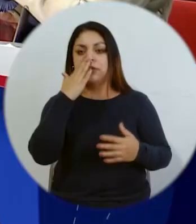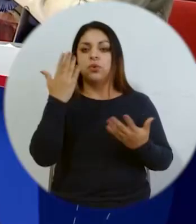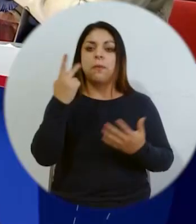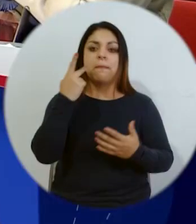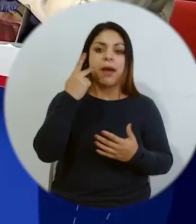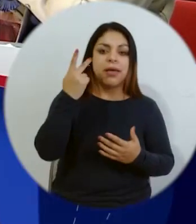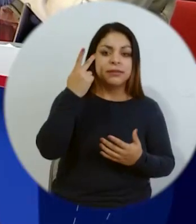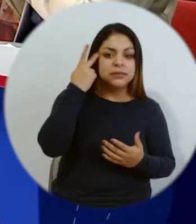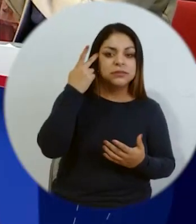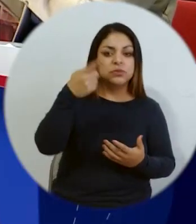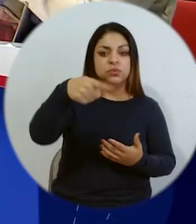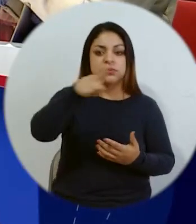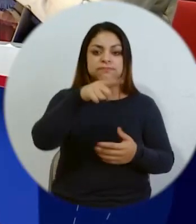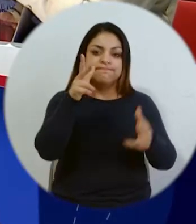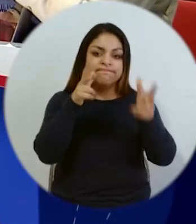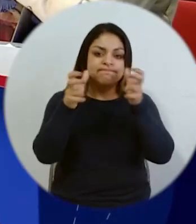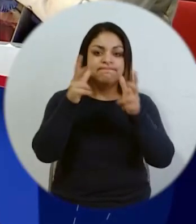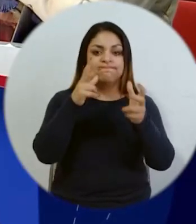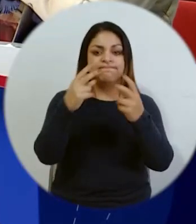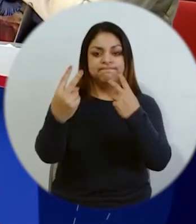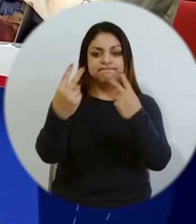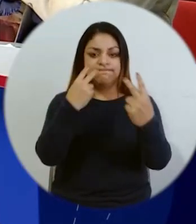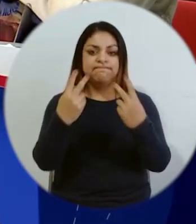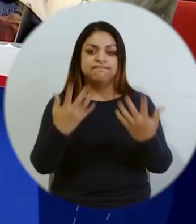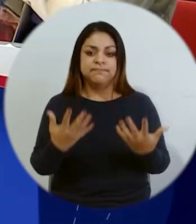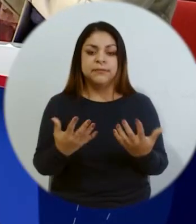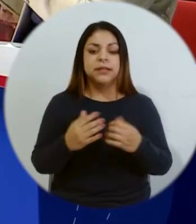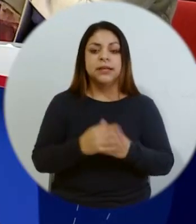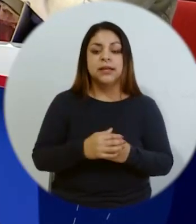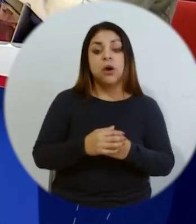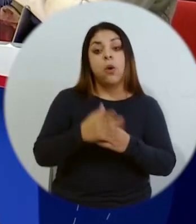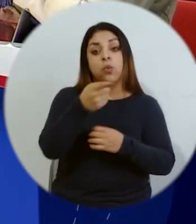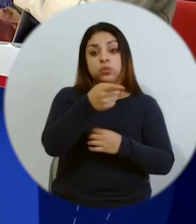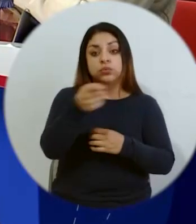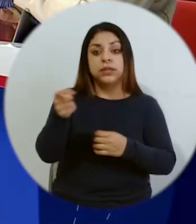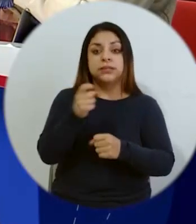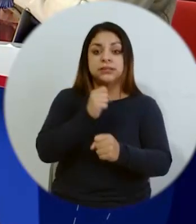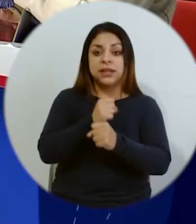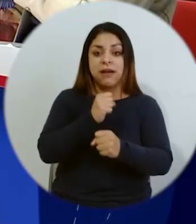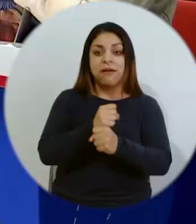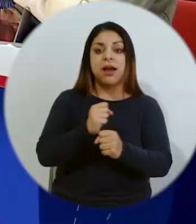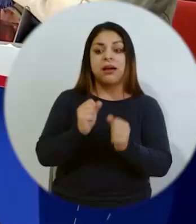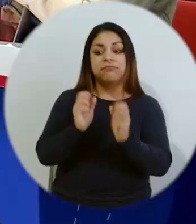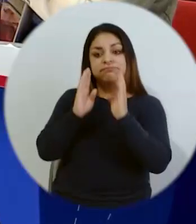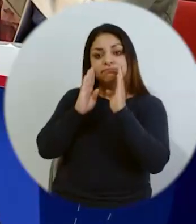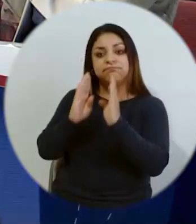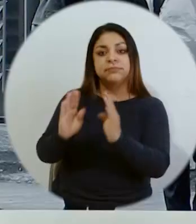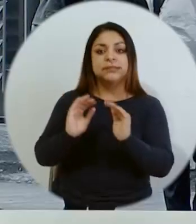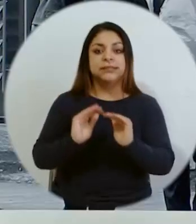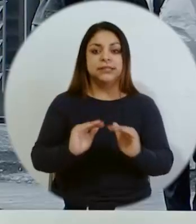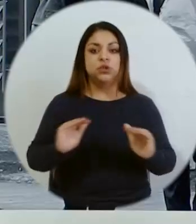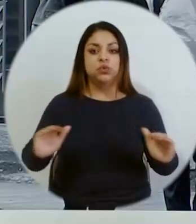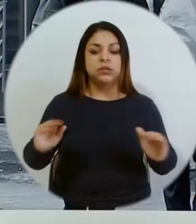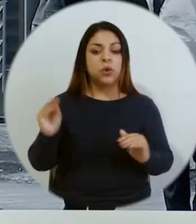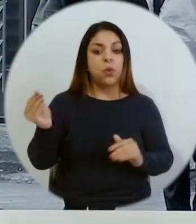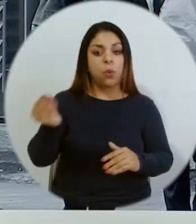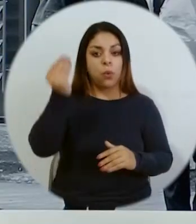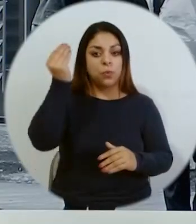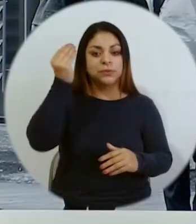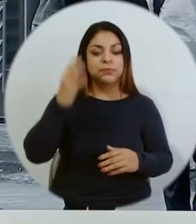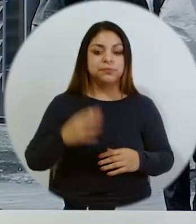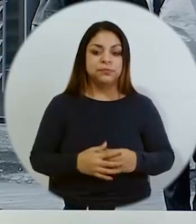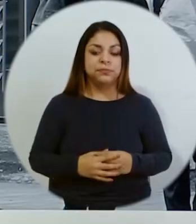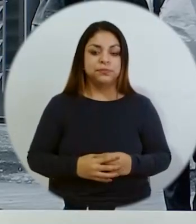que nos escuchen o que nos ven o las personas que trabajan que atienden niñas, niños